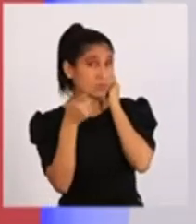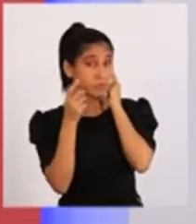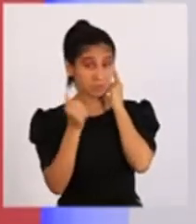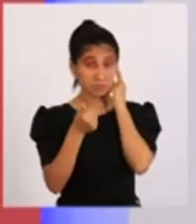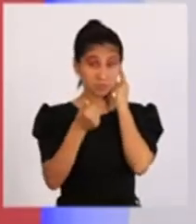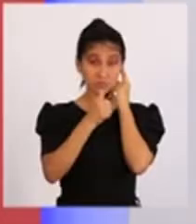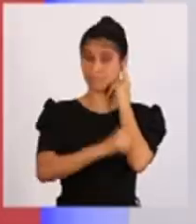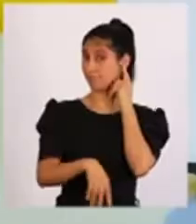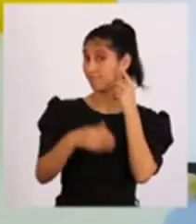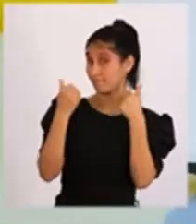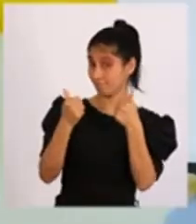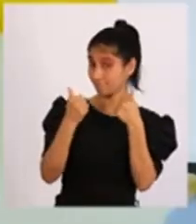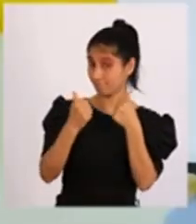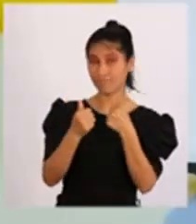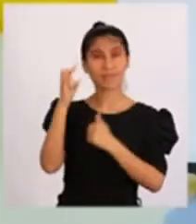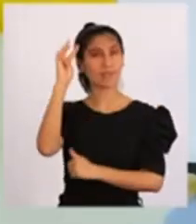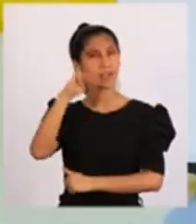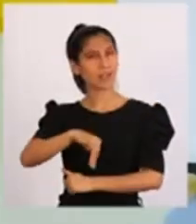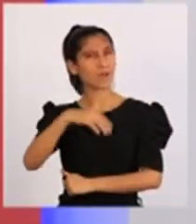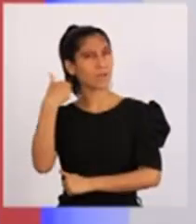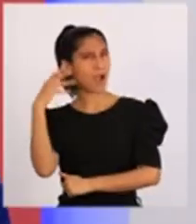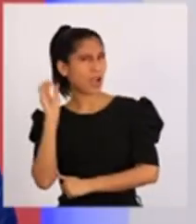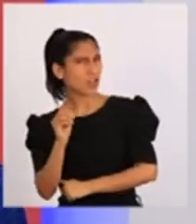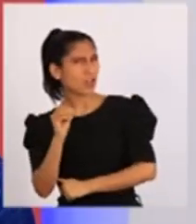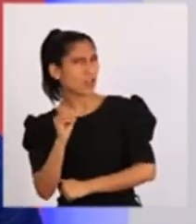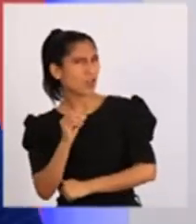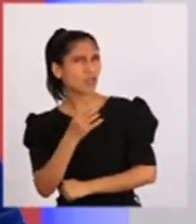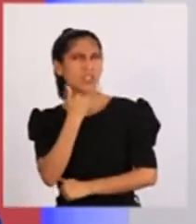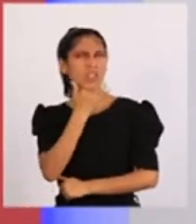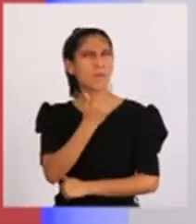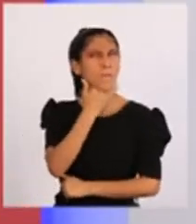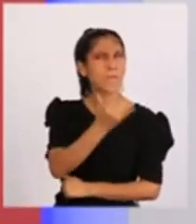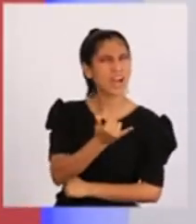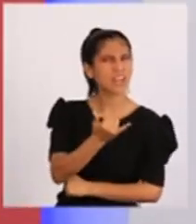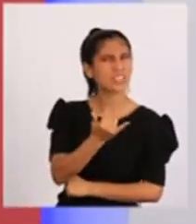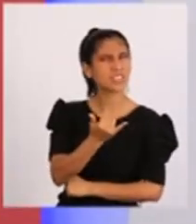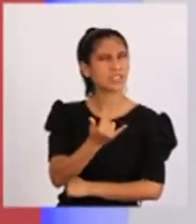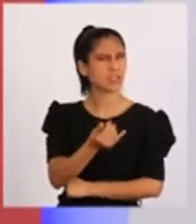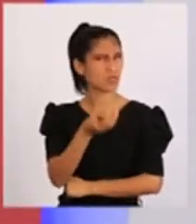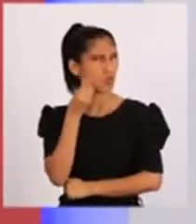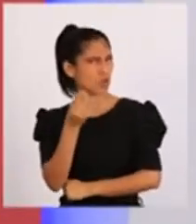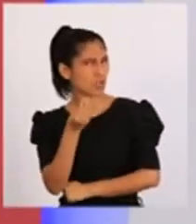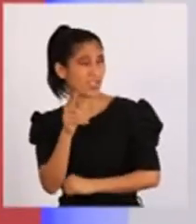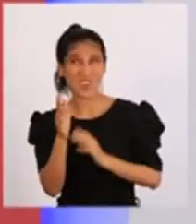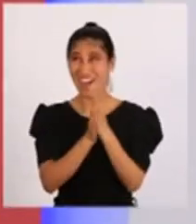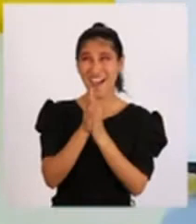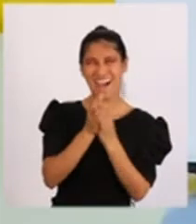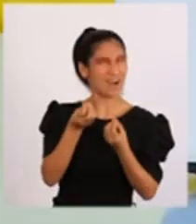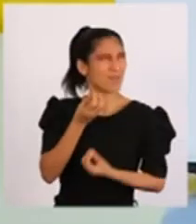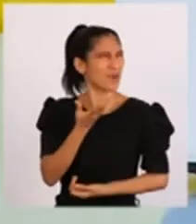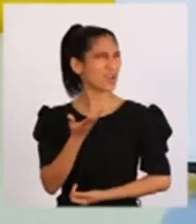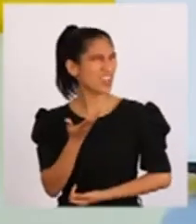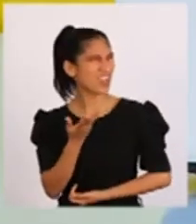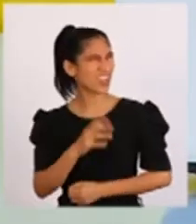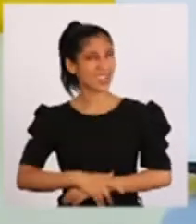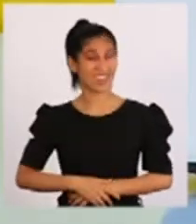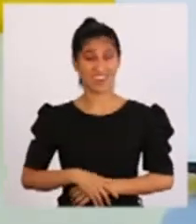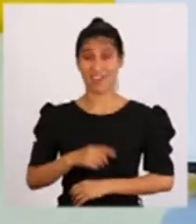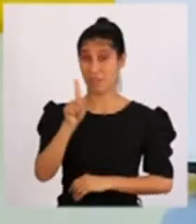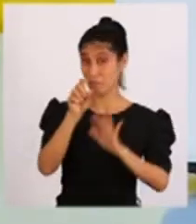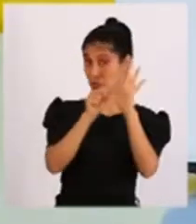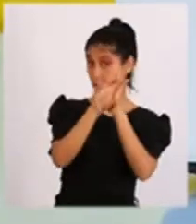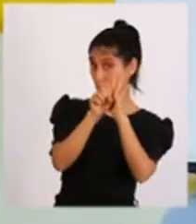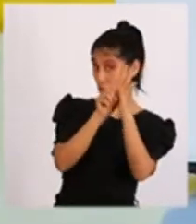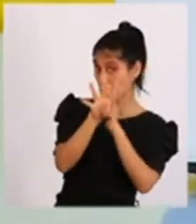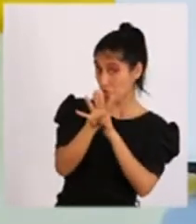I'll do that. Mario. ¿Qué pasa, Second? ¿Por qué estás tan emocionado? Tenemos unos